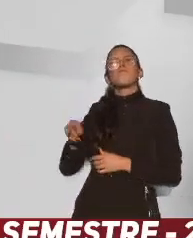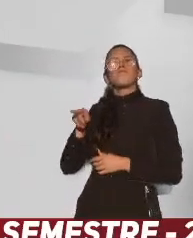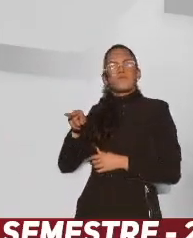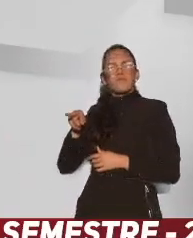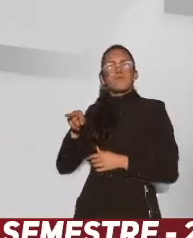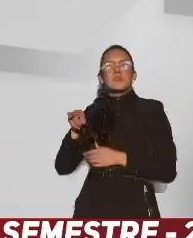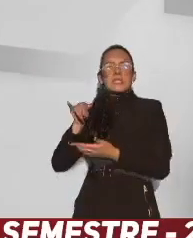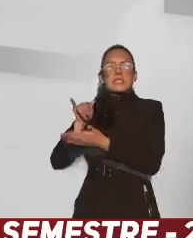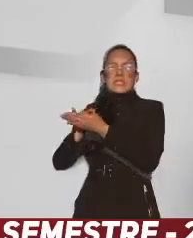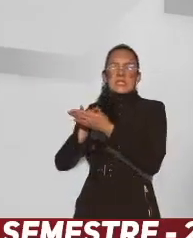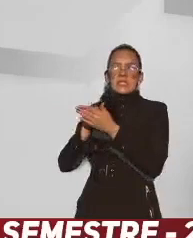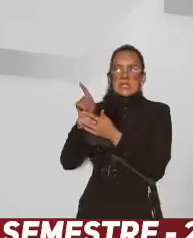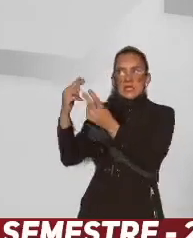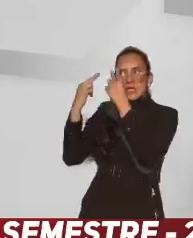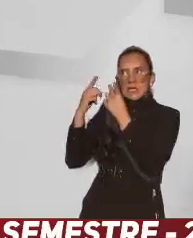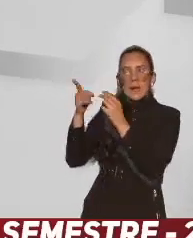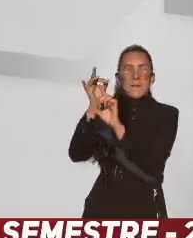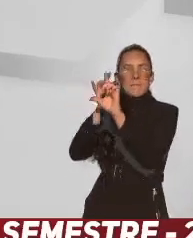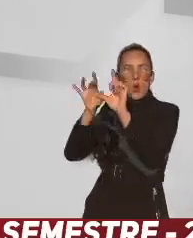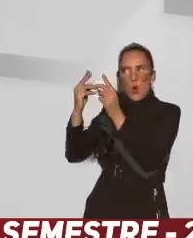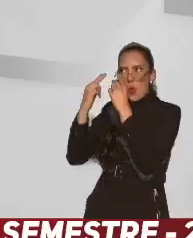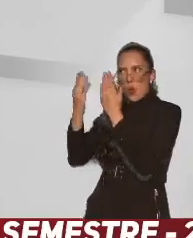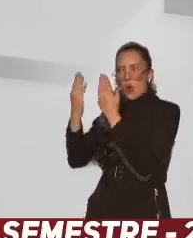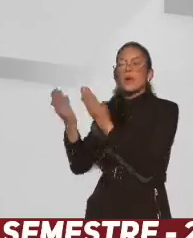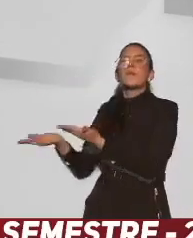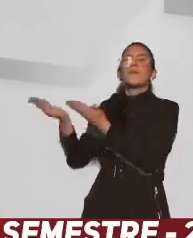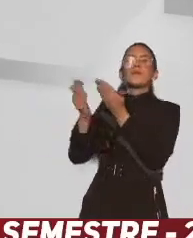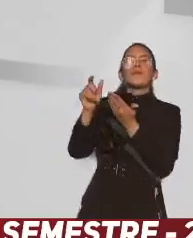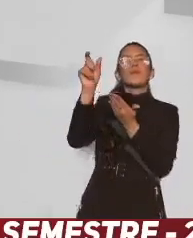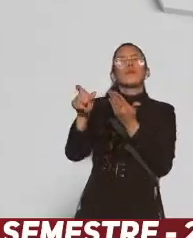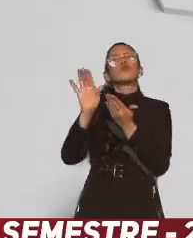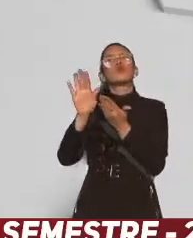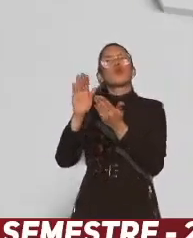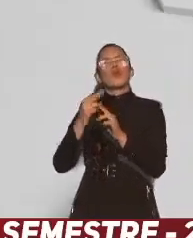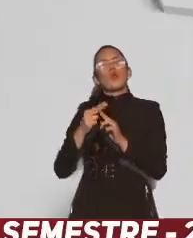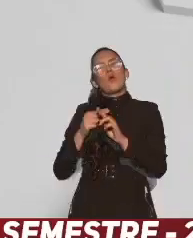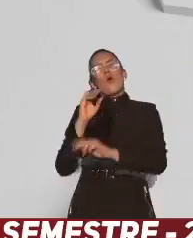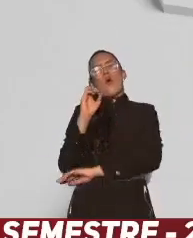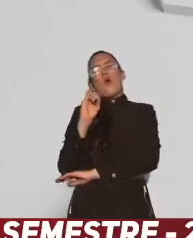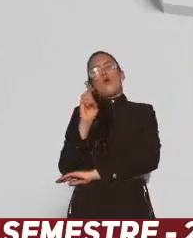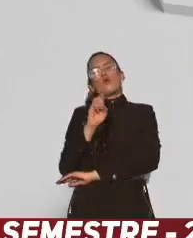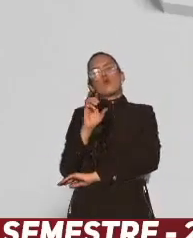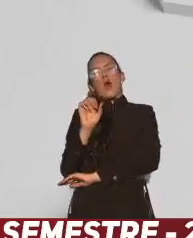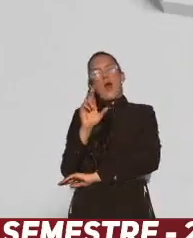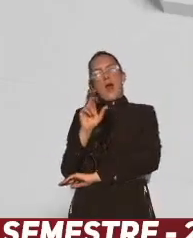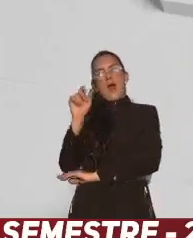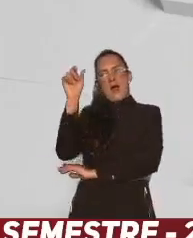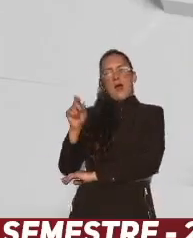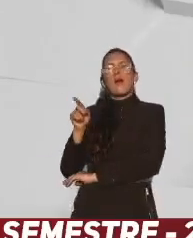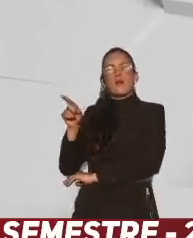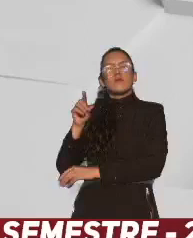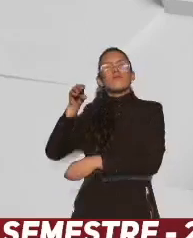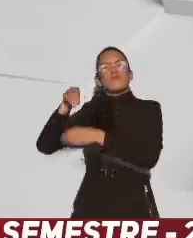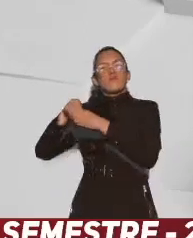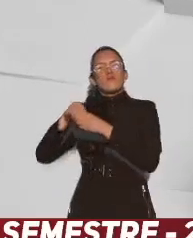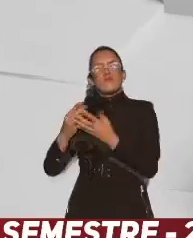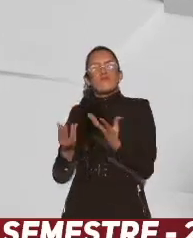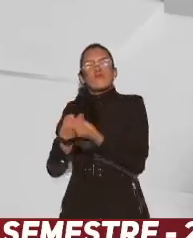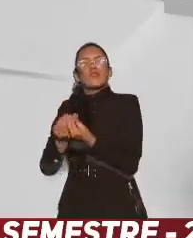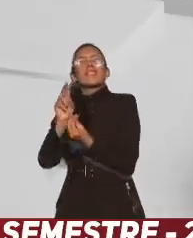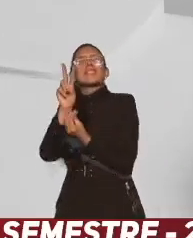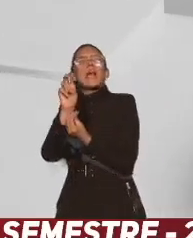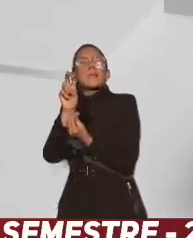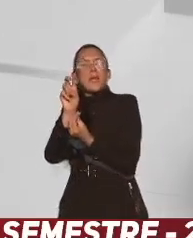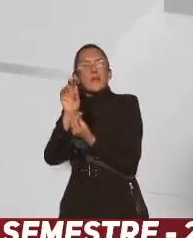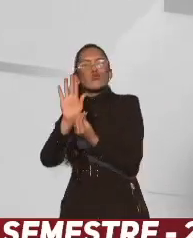conexión virtual. Al señor brigadier general Oscar Leonel Murillo Díaz, comandante de la séptima división